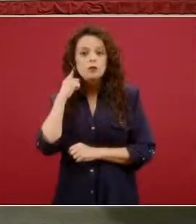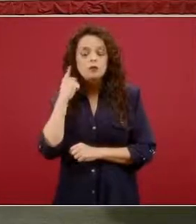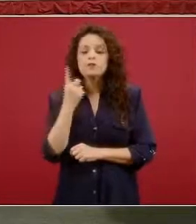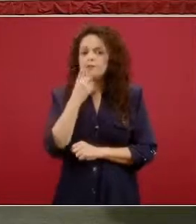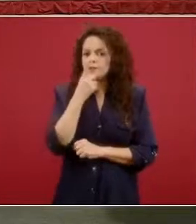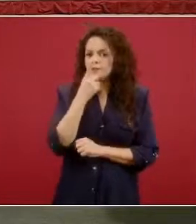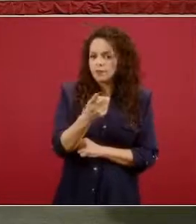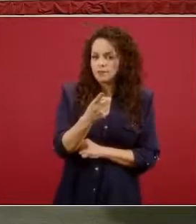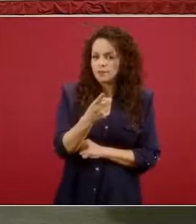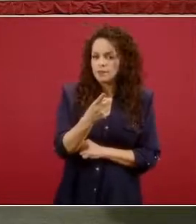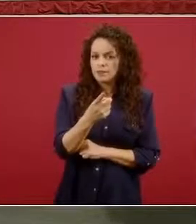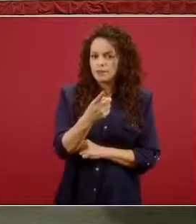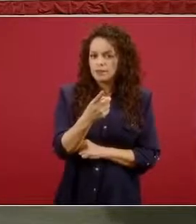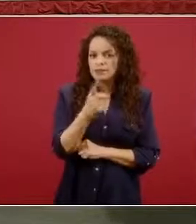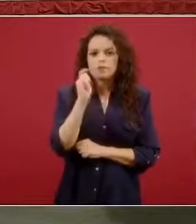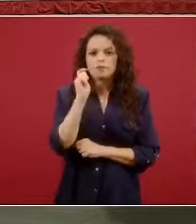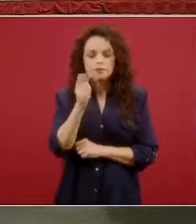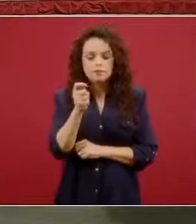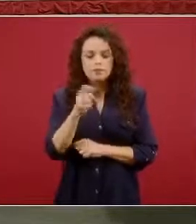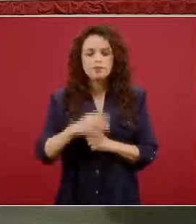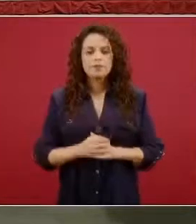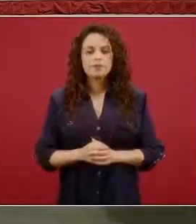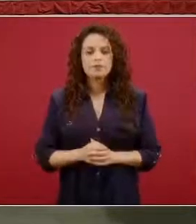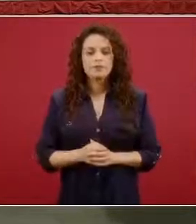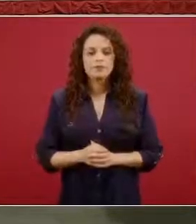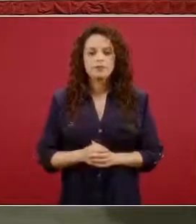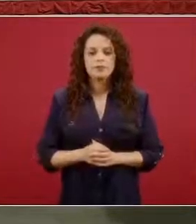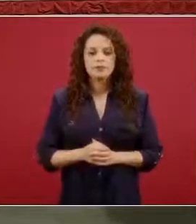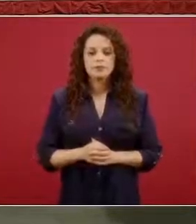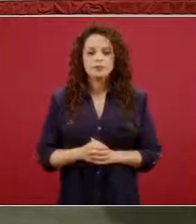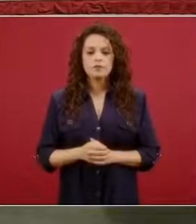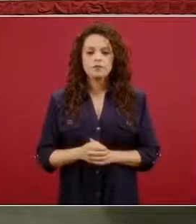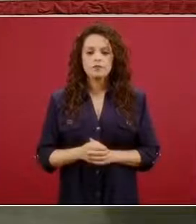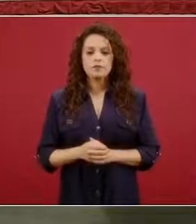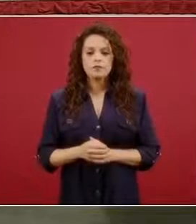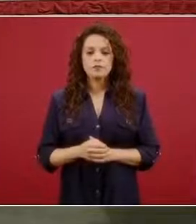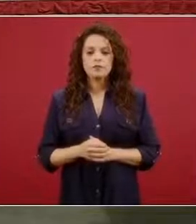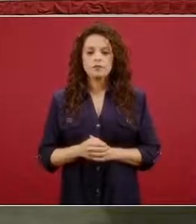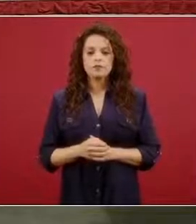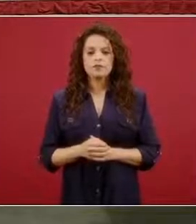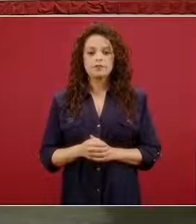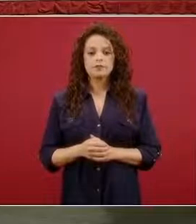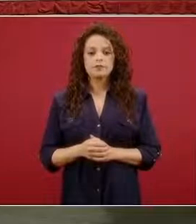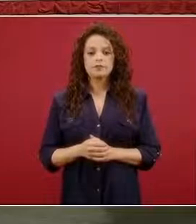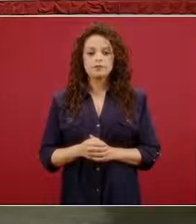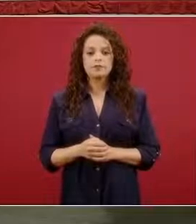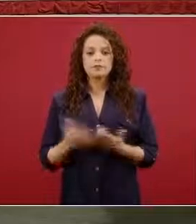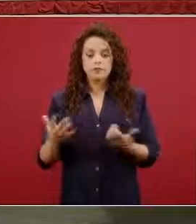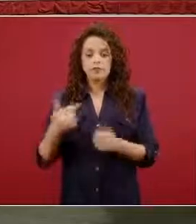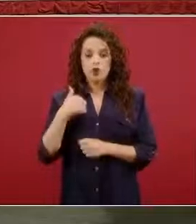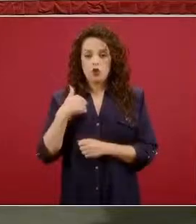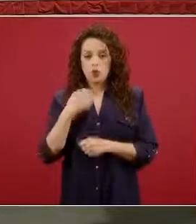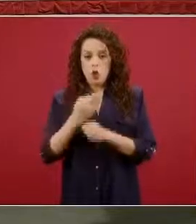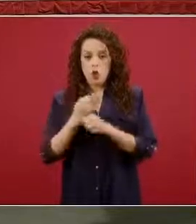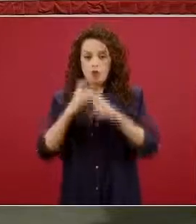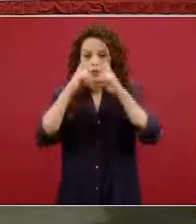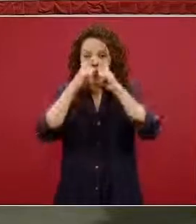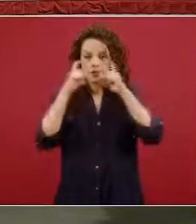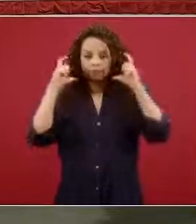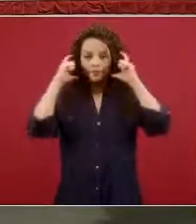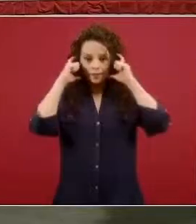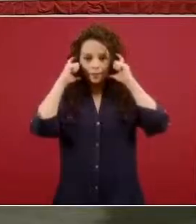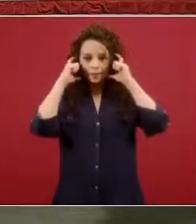señalamiento de que, además me voy a poner el cubrebocas para ilustrarlo, hay un